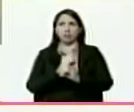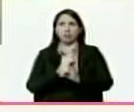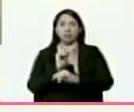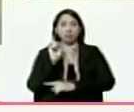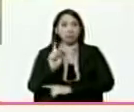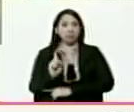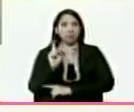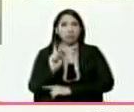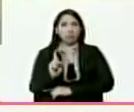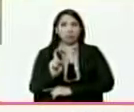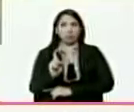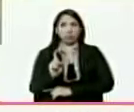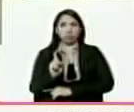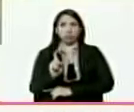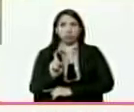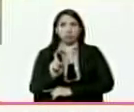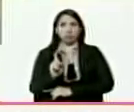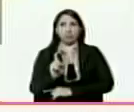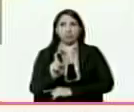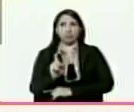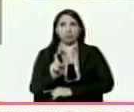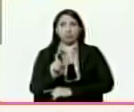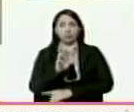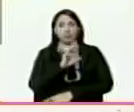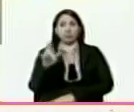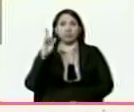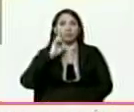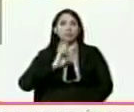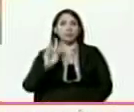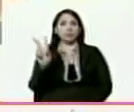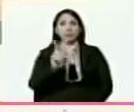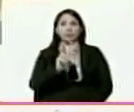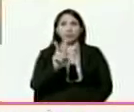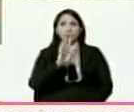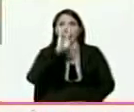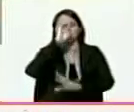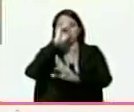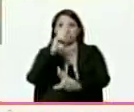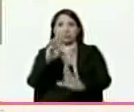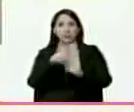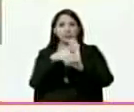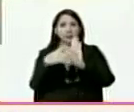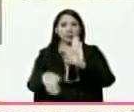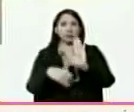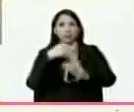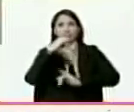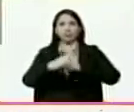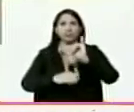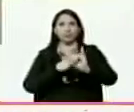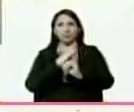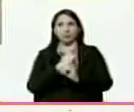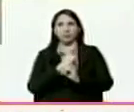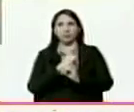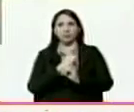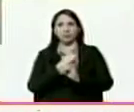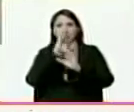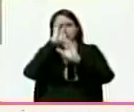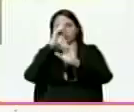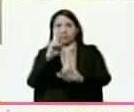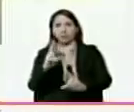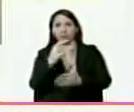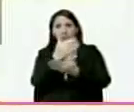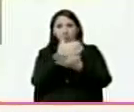necesaria, y es la República Bolivariana de Venezuela respetando el derecho internacional, respetando la